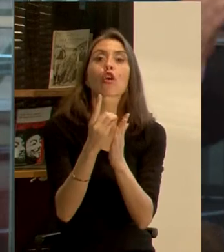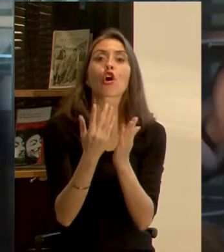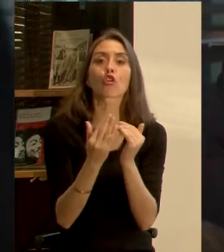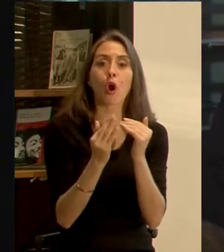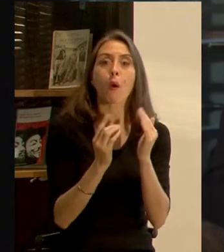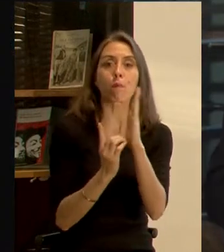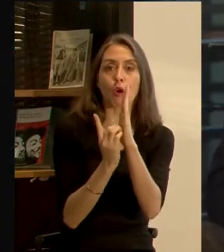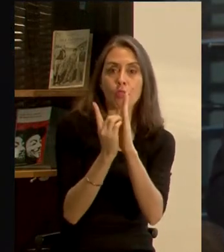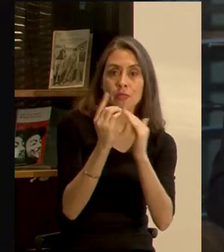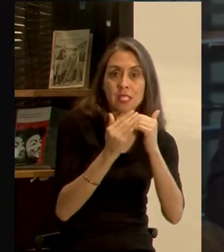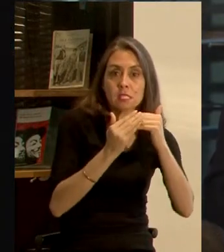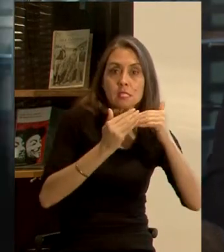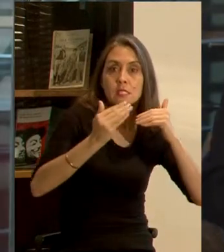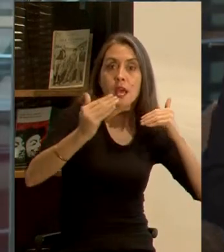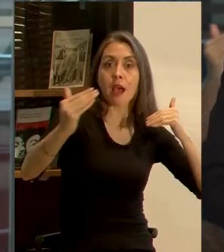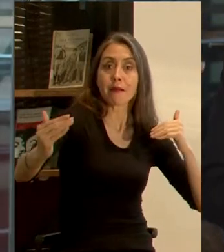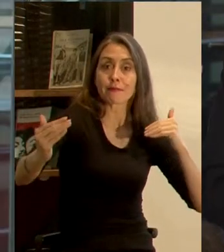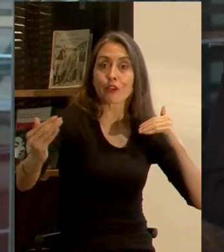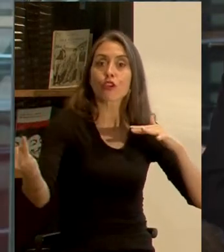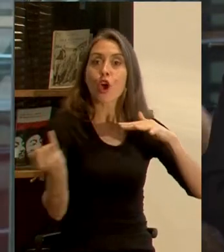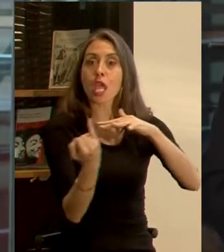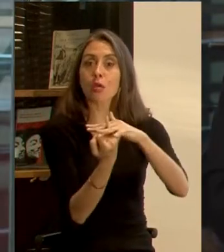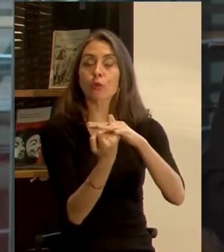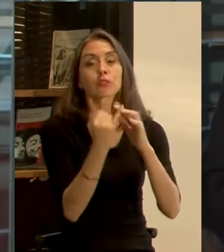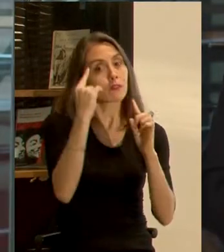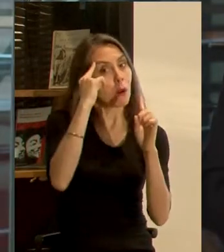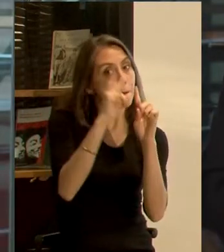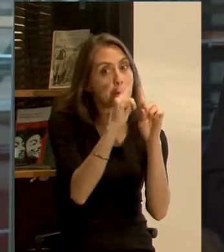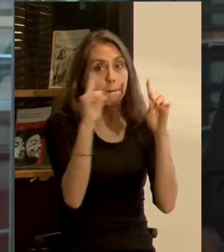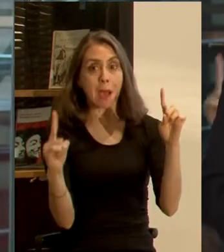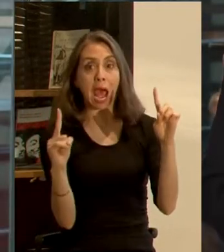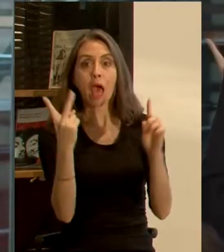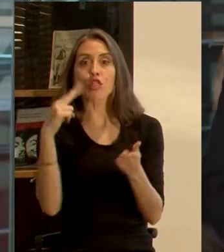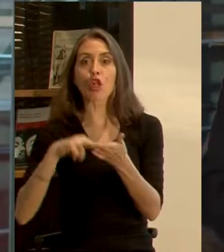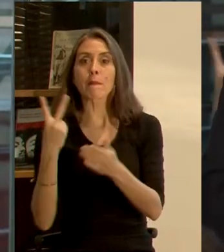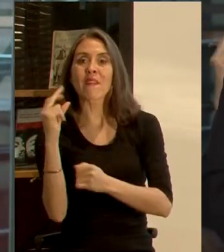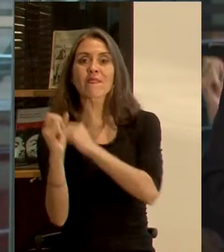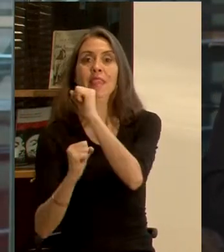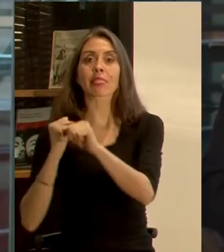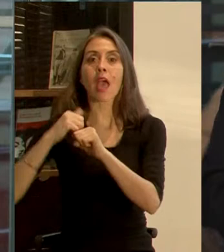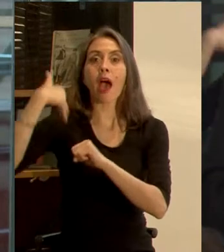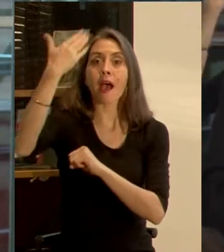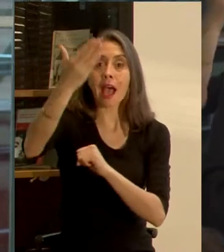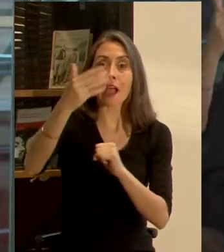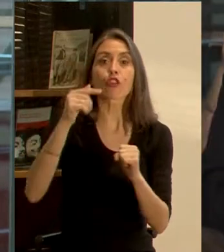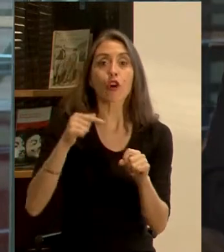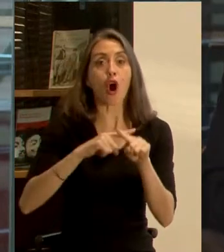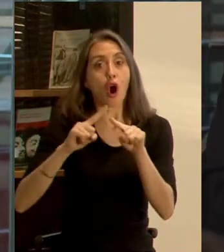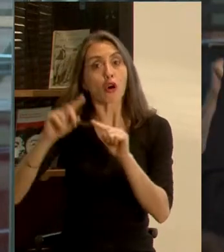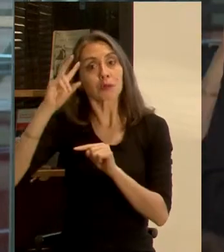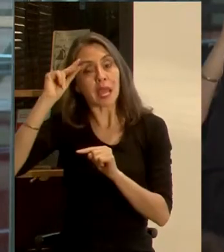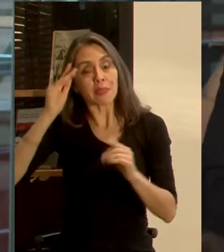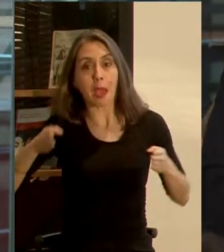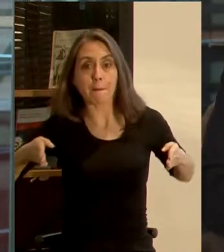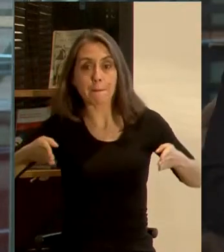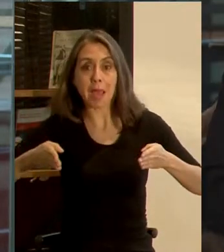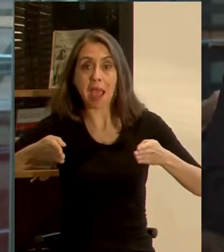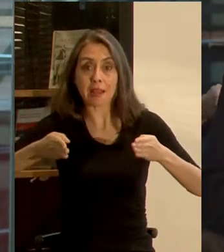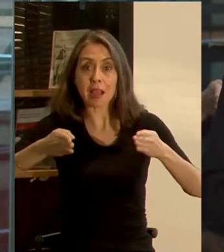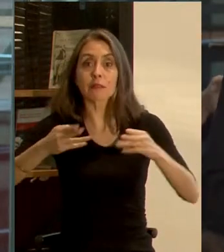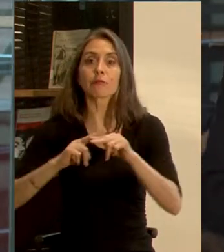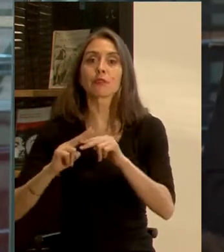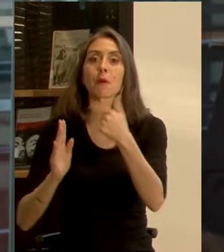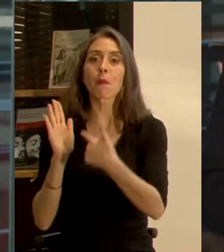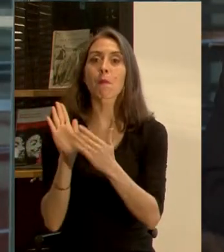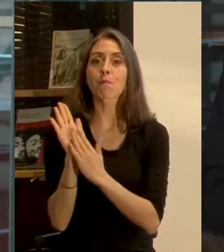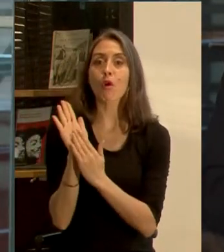crecimiento sostenible e inclusivo en miras al 2020. En paralelo a este tipo de iniciativas, debemos ser capaces de desarrollar una política de Estado